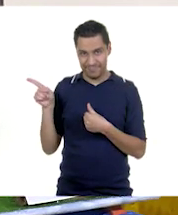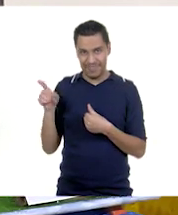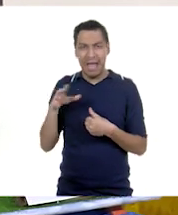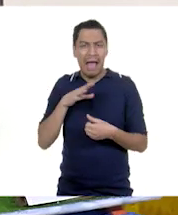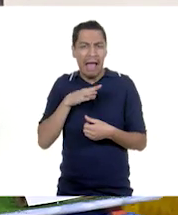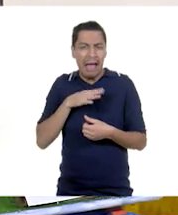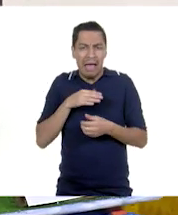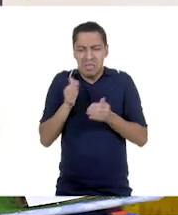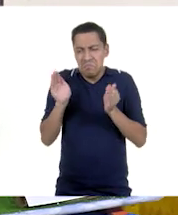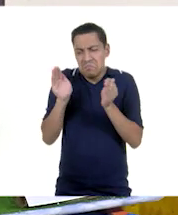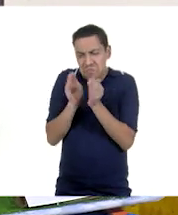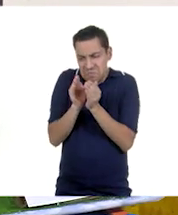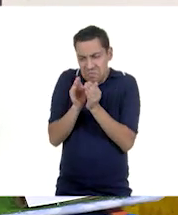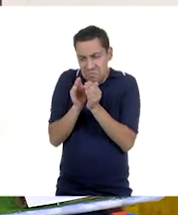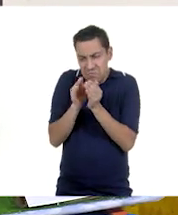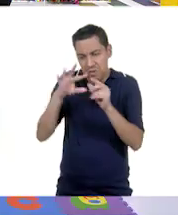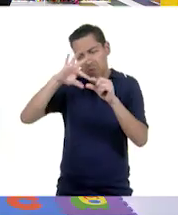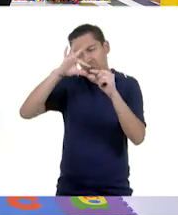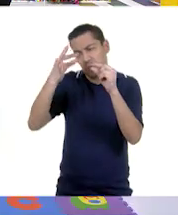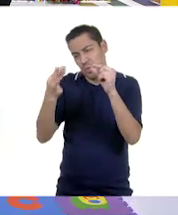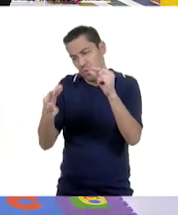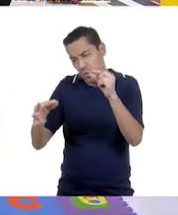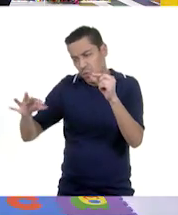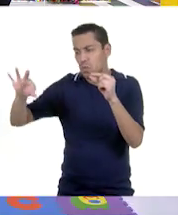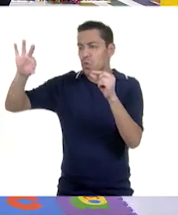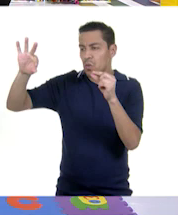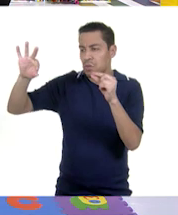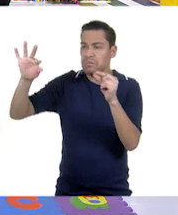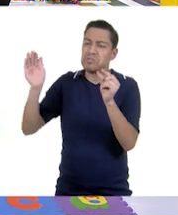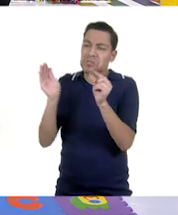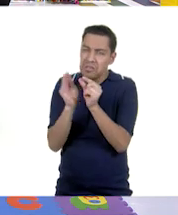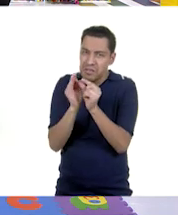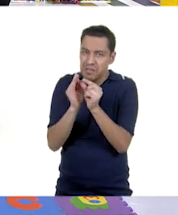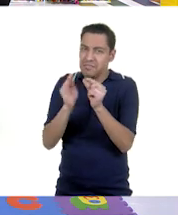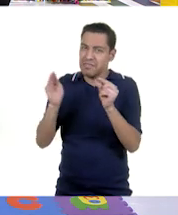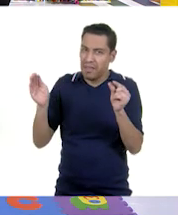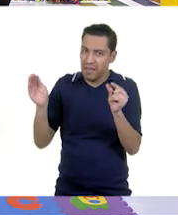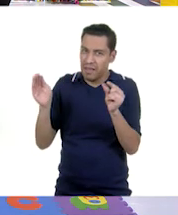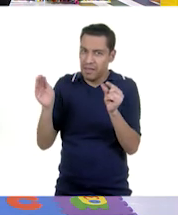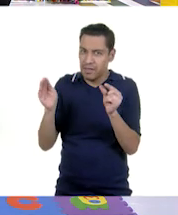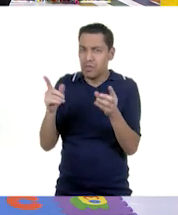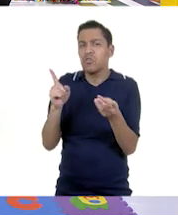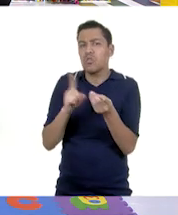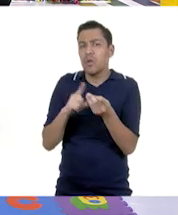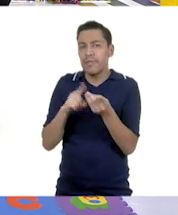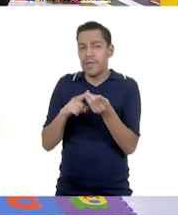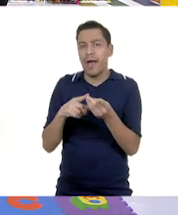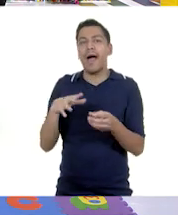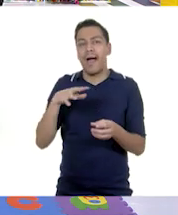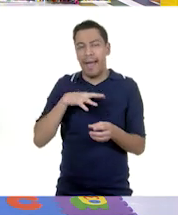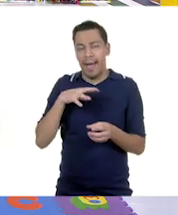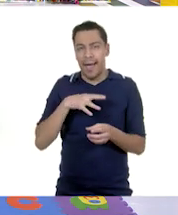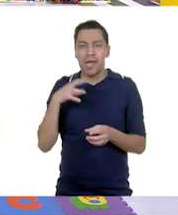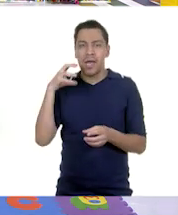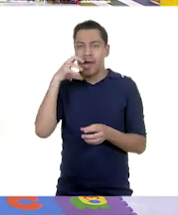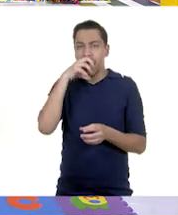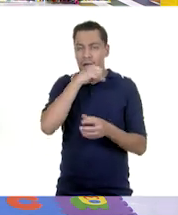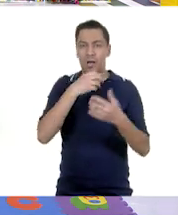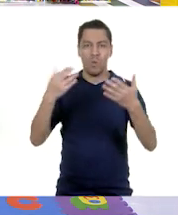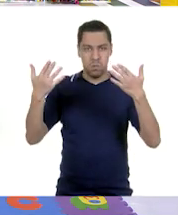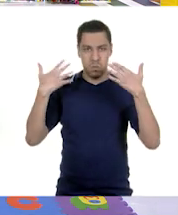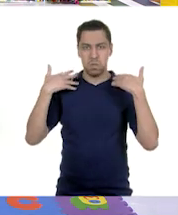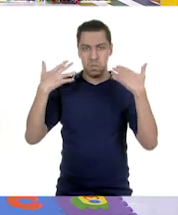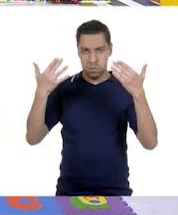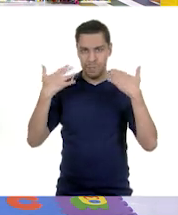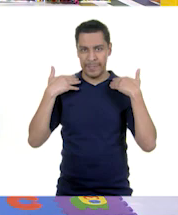haber chiquitas, puede haber grandes, el tamaño puede variar. Los encontramos en lugares húmedos. Así es. Por lo